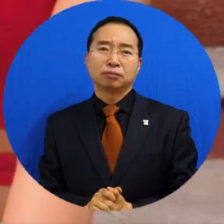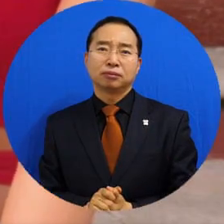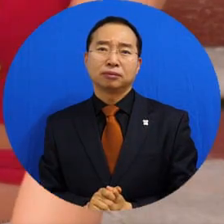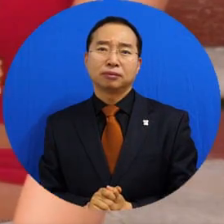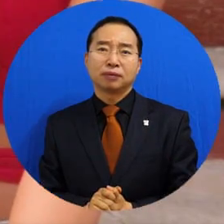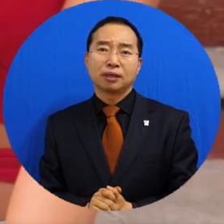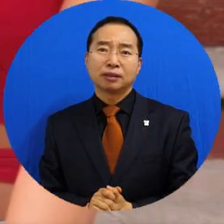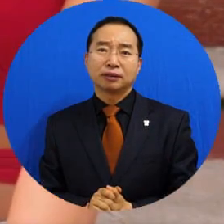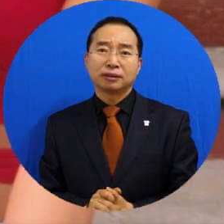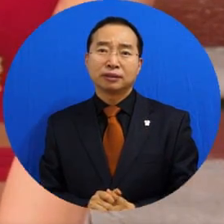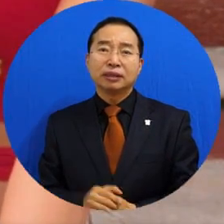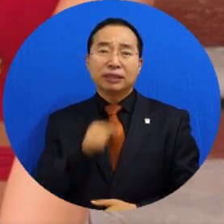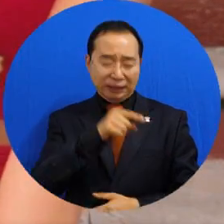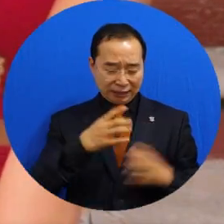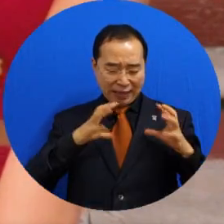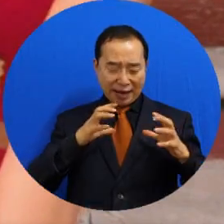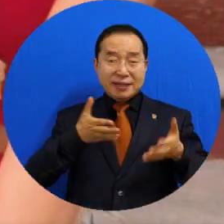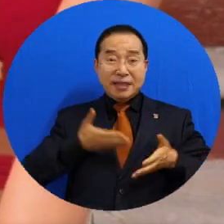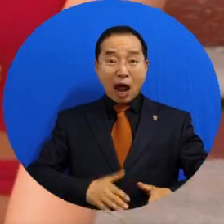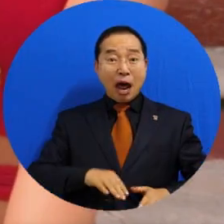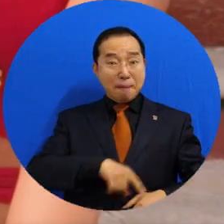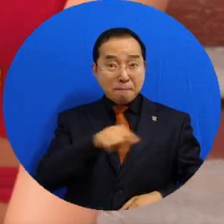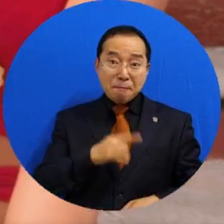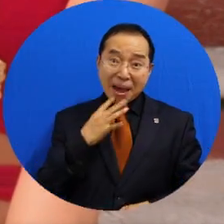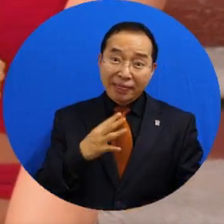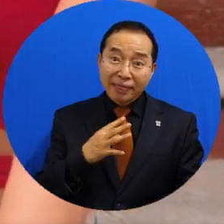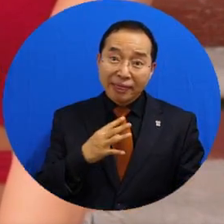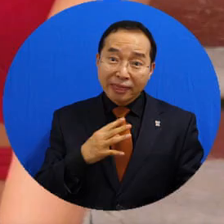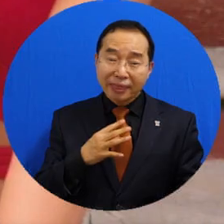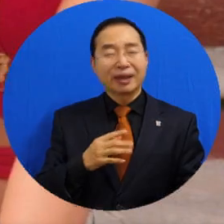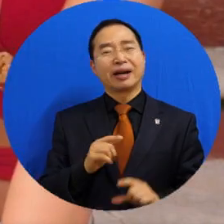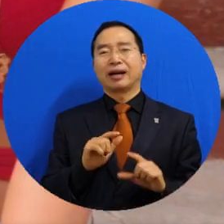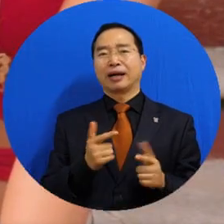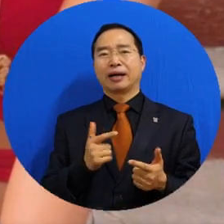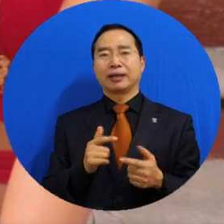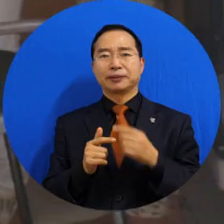No se limita a los que nacen en un lugar determinado.